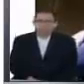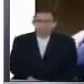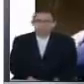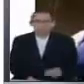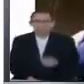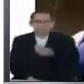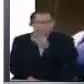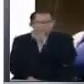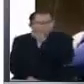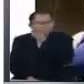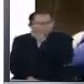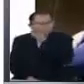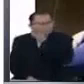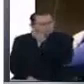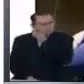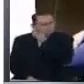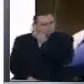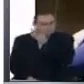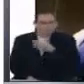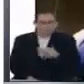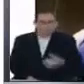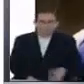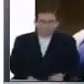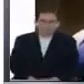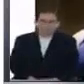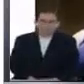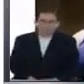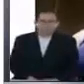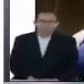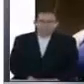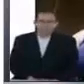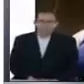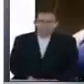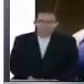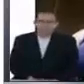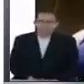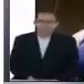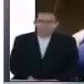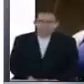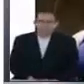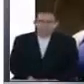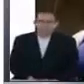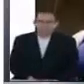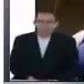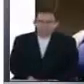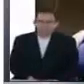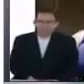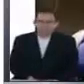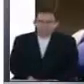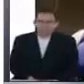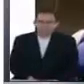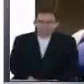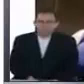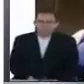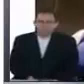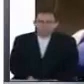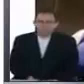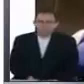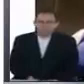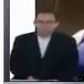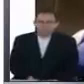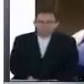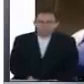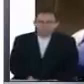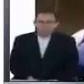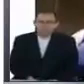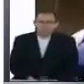jugadores inmediatamente. Demonio Foley. Paturi, Paturi.